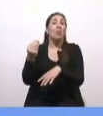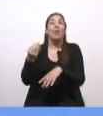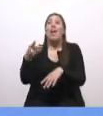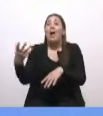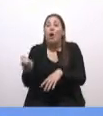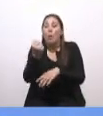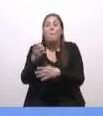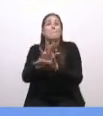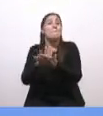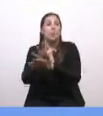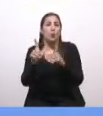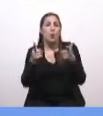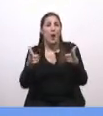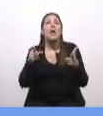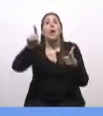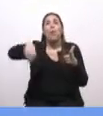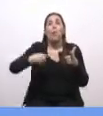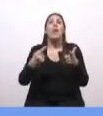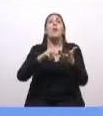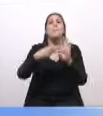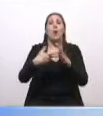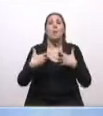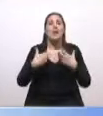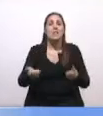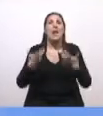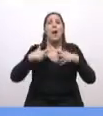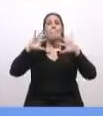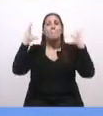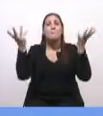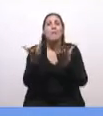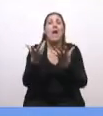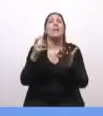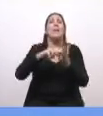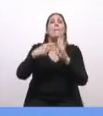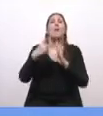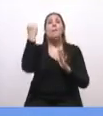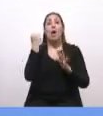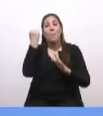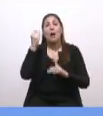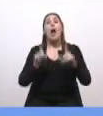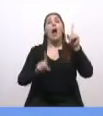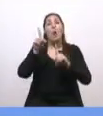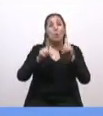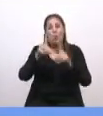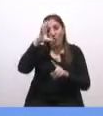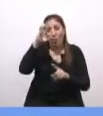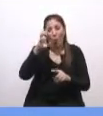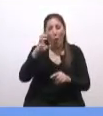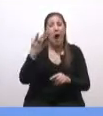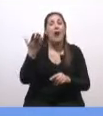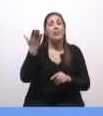esto produce daños en la salud pública en el ambiente en la economía algunos recordarán que hicimos